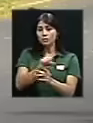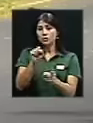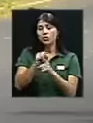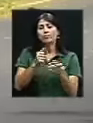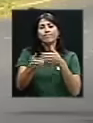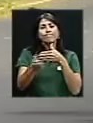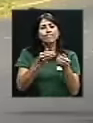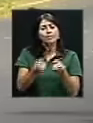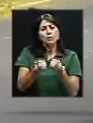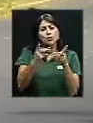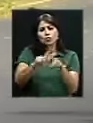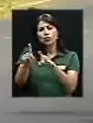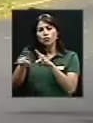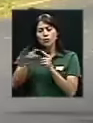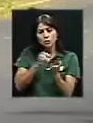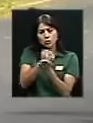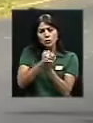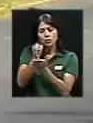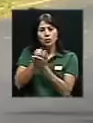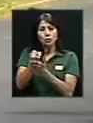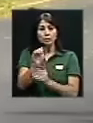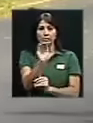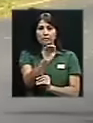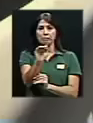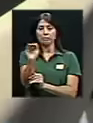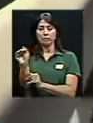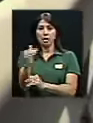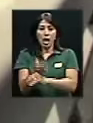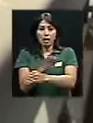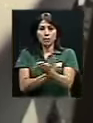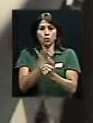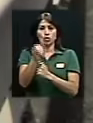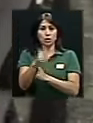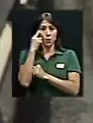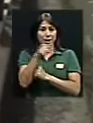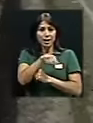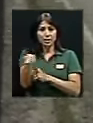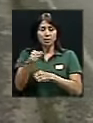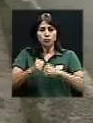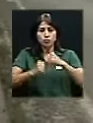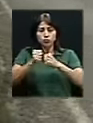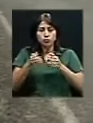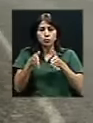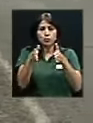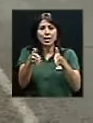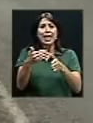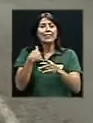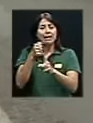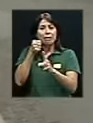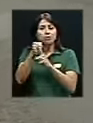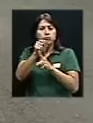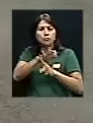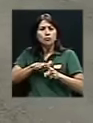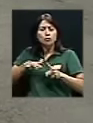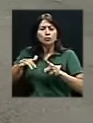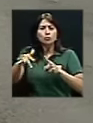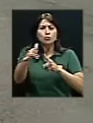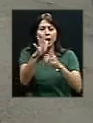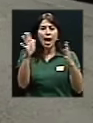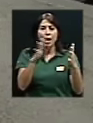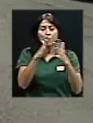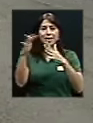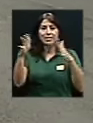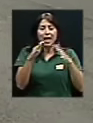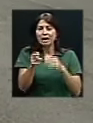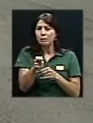estudios advierten que el anteproyecto para la ampliación de este tramo cuenta con medidas de impacto y mitigación ambiental mínimas